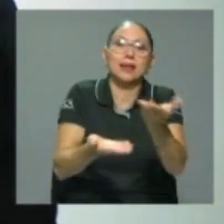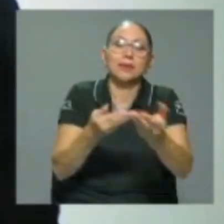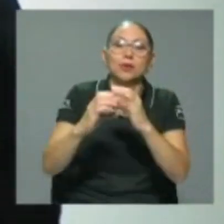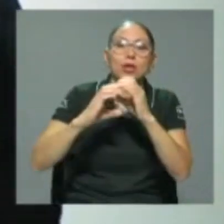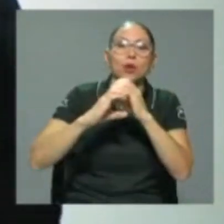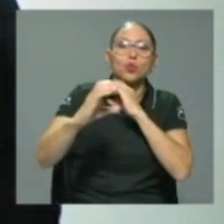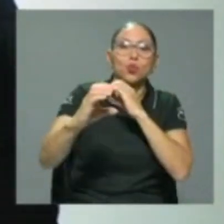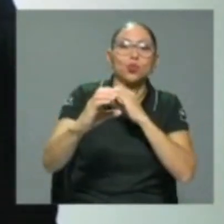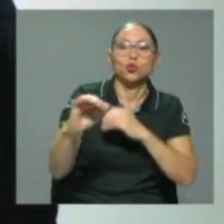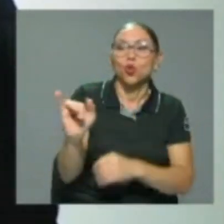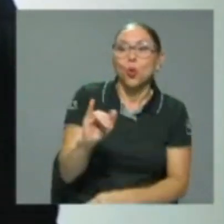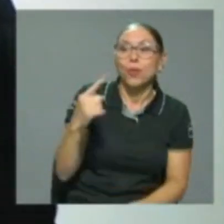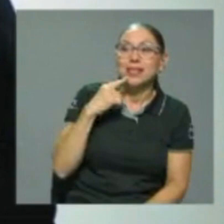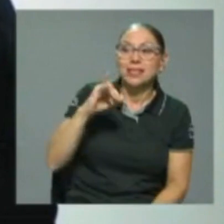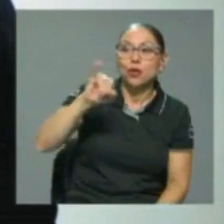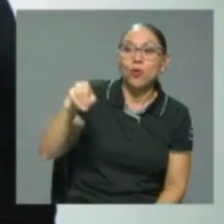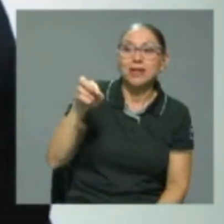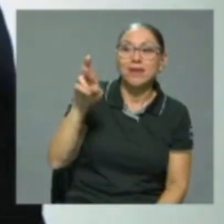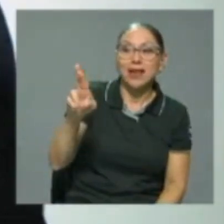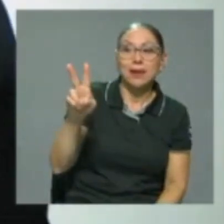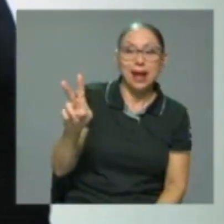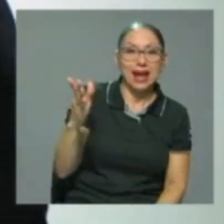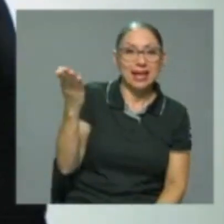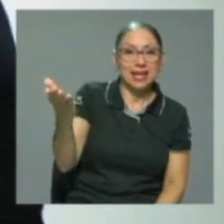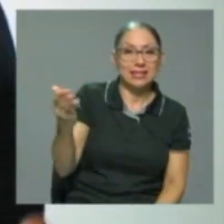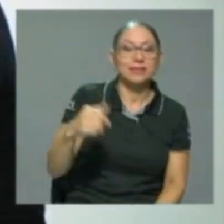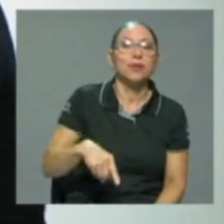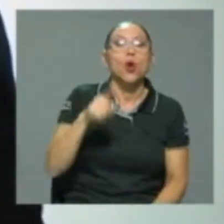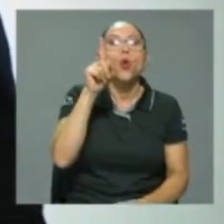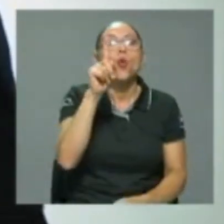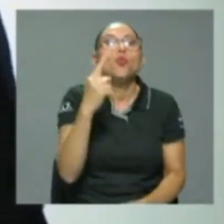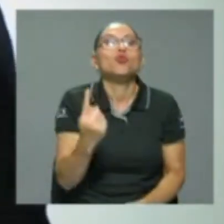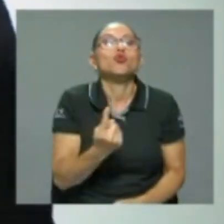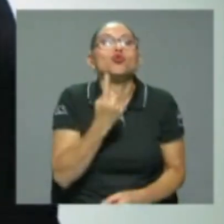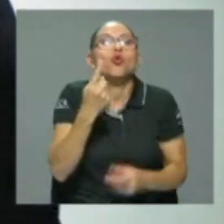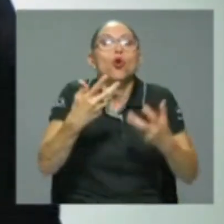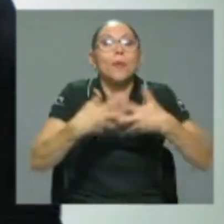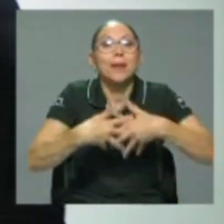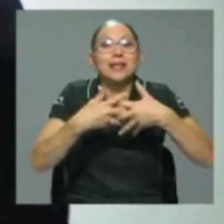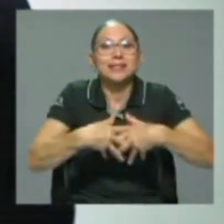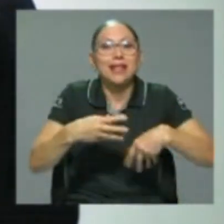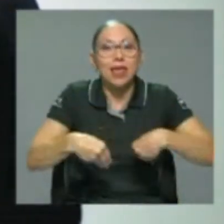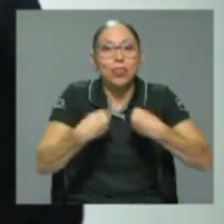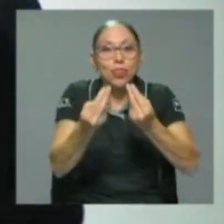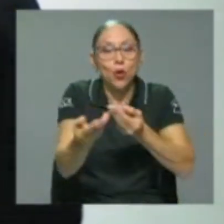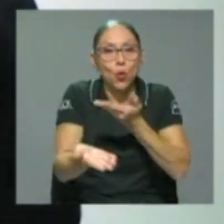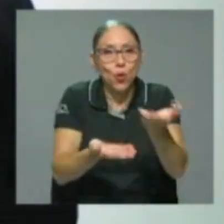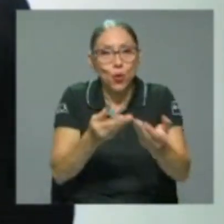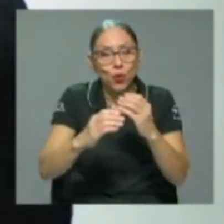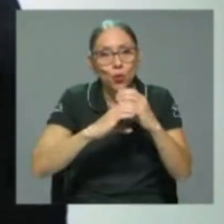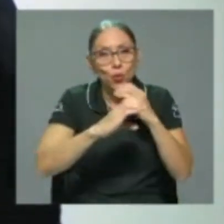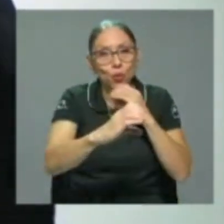mencionó don Juan Rafael Vargas en este caso, un solo prestador no puede tener más de